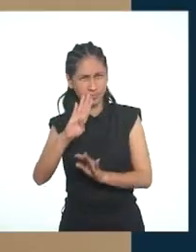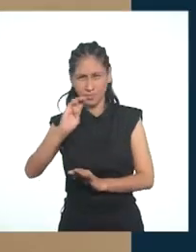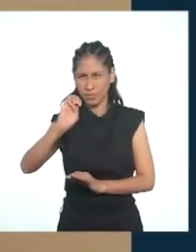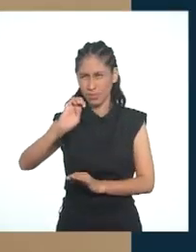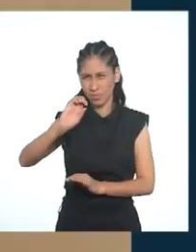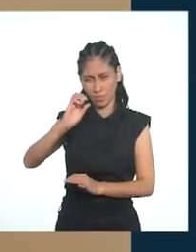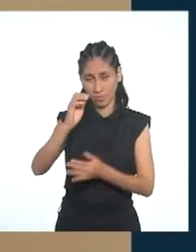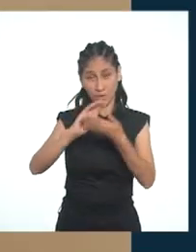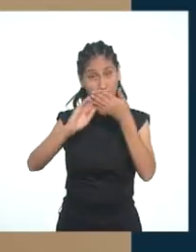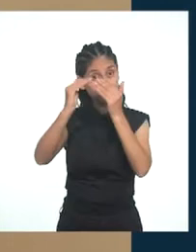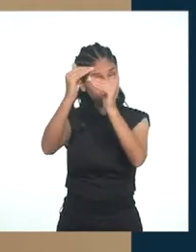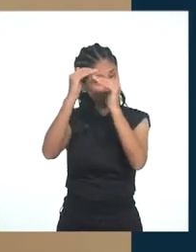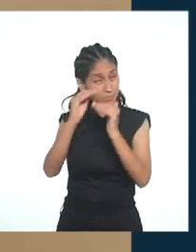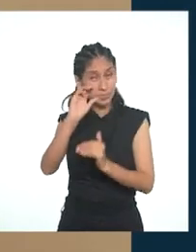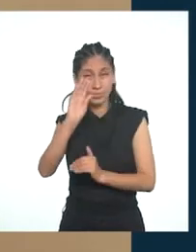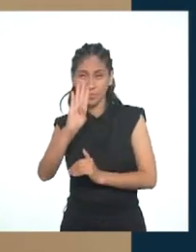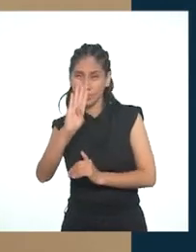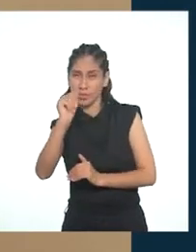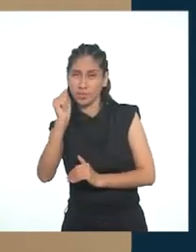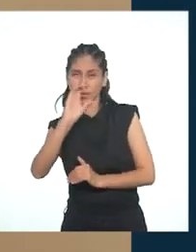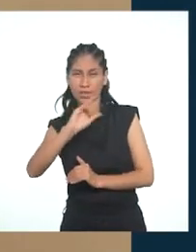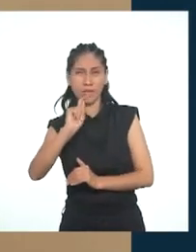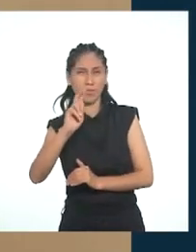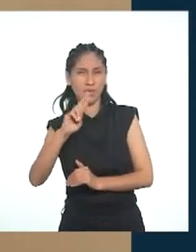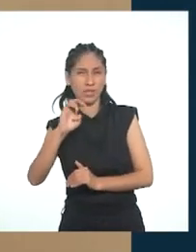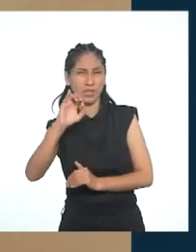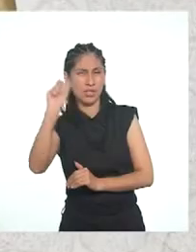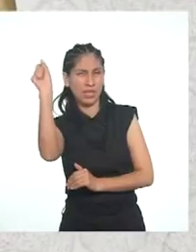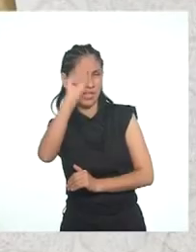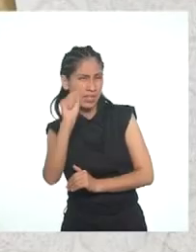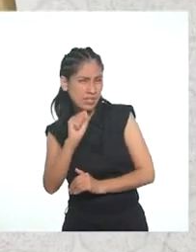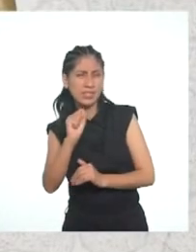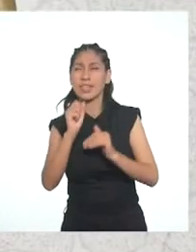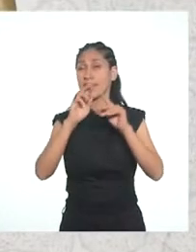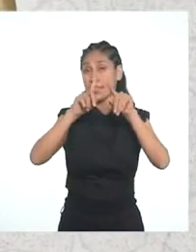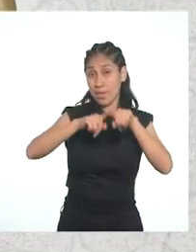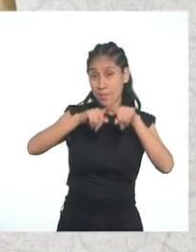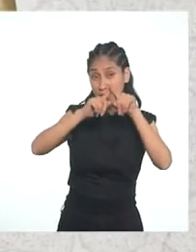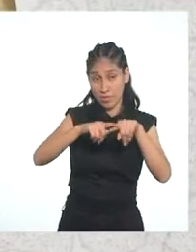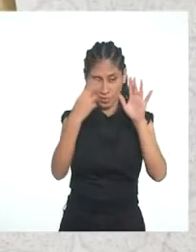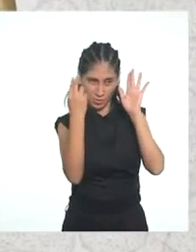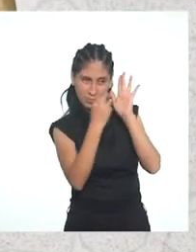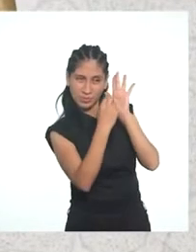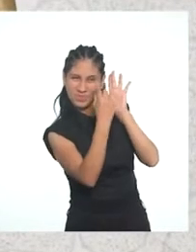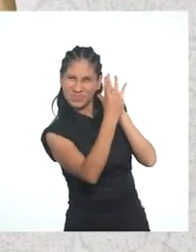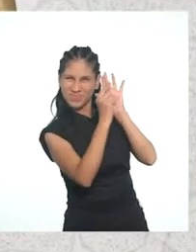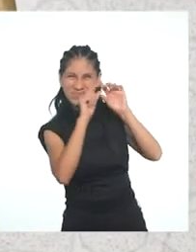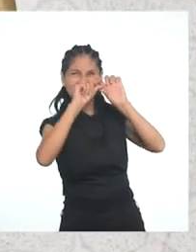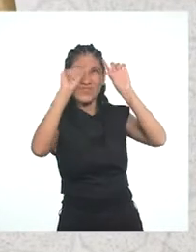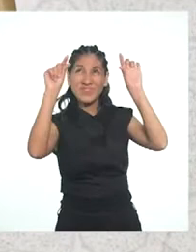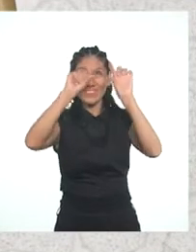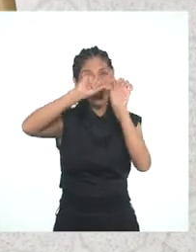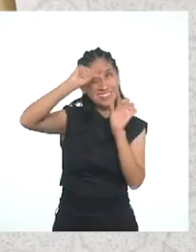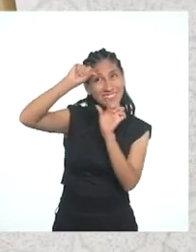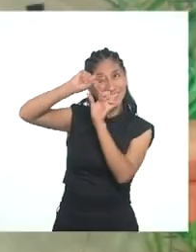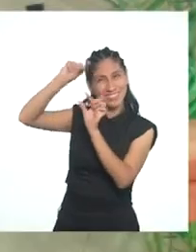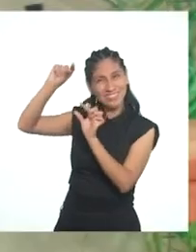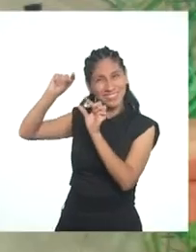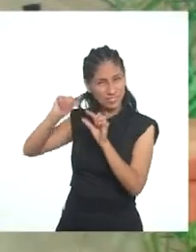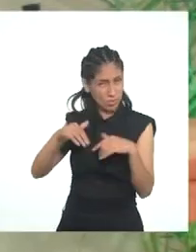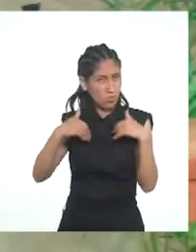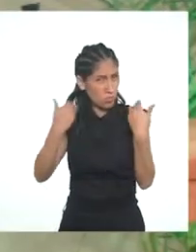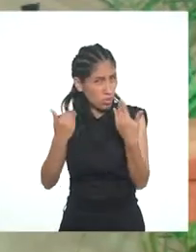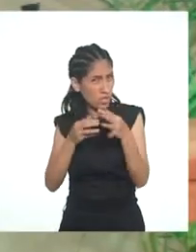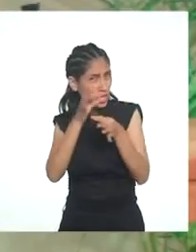Las bacterias se pueden clasificar según su forma, en cocos, bacilos y espirilos. ¿Y